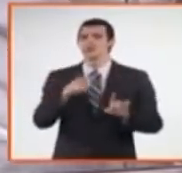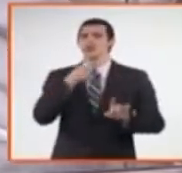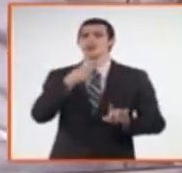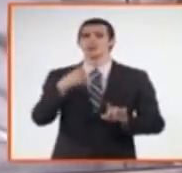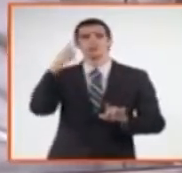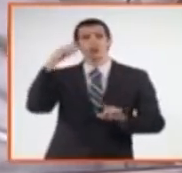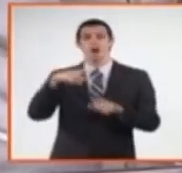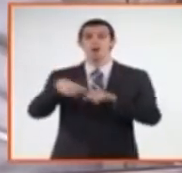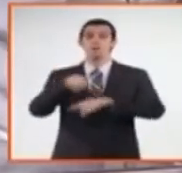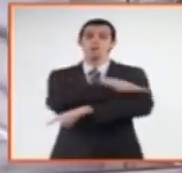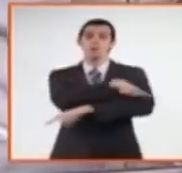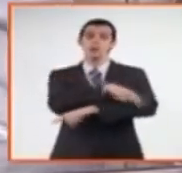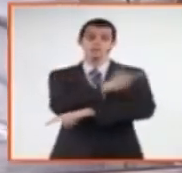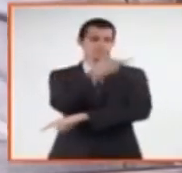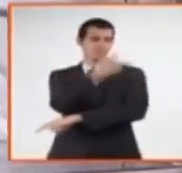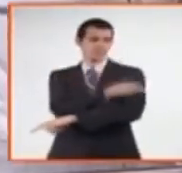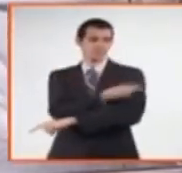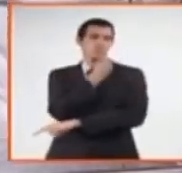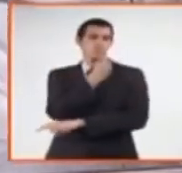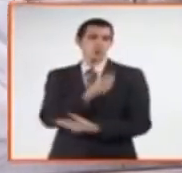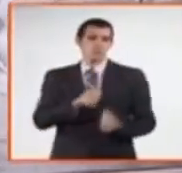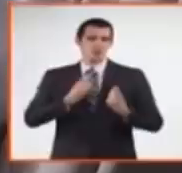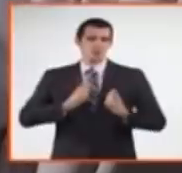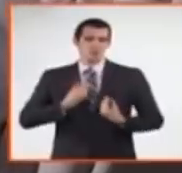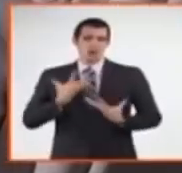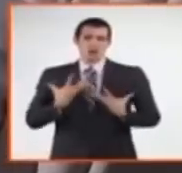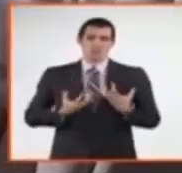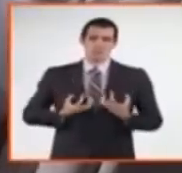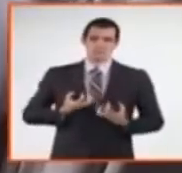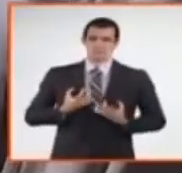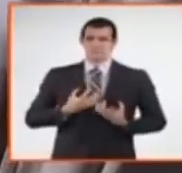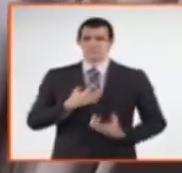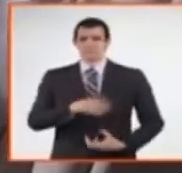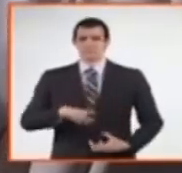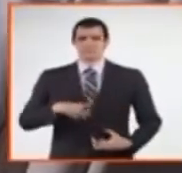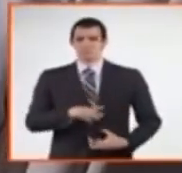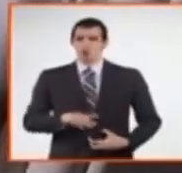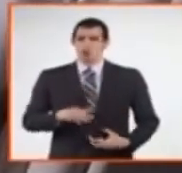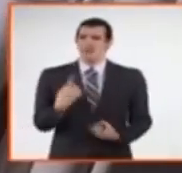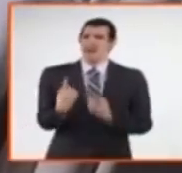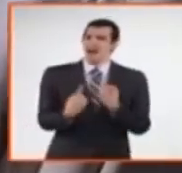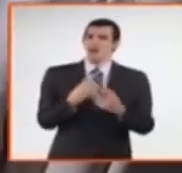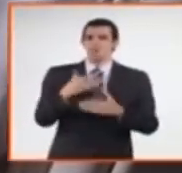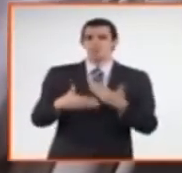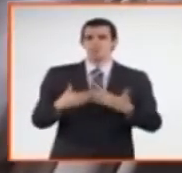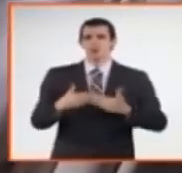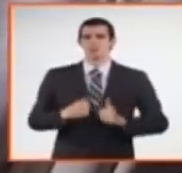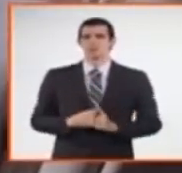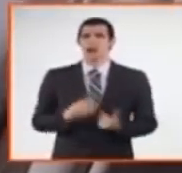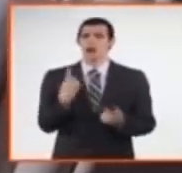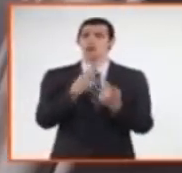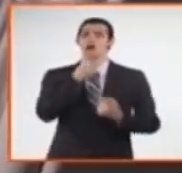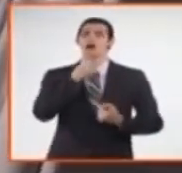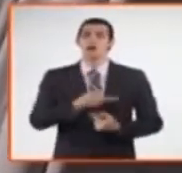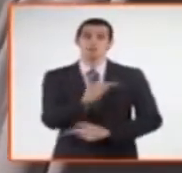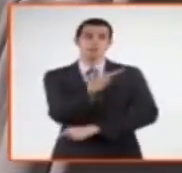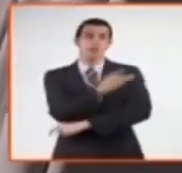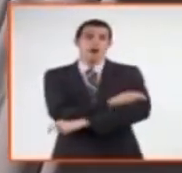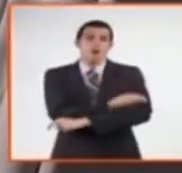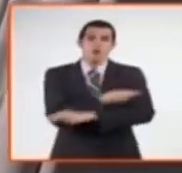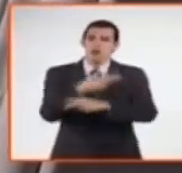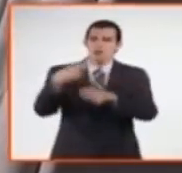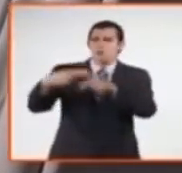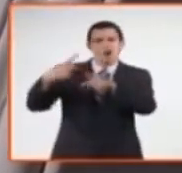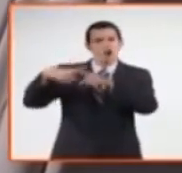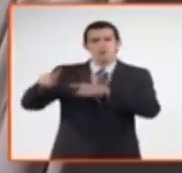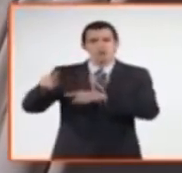una web muy segura está viendo que haya una tercera dosis de esa cola no es no es muy conveniente para el cuerpo humano sí entonces nosotros además de esas dos